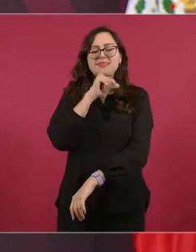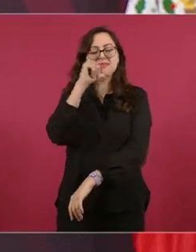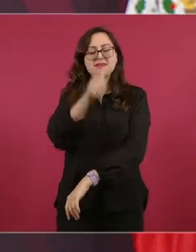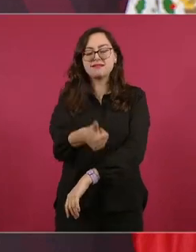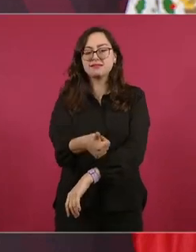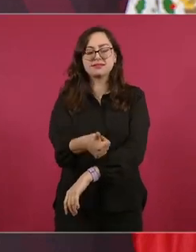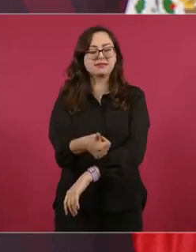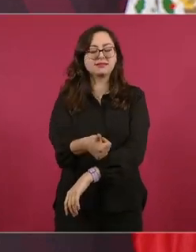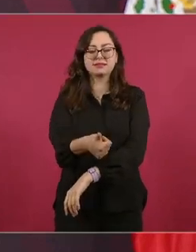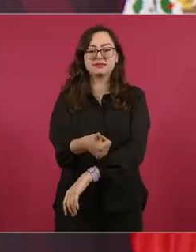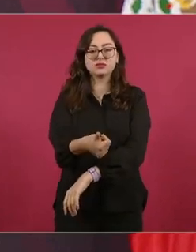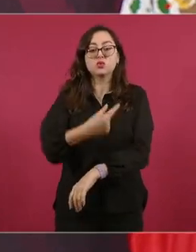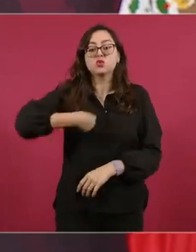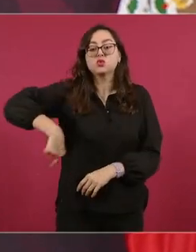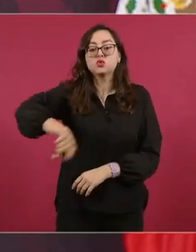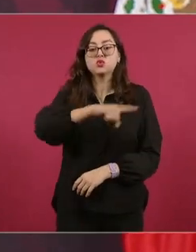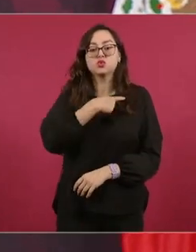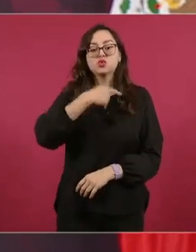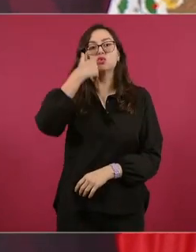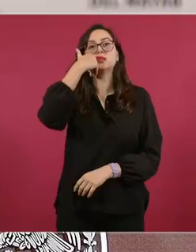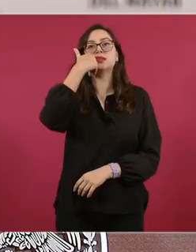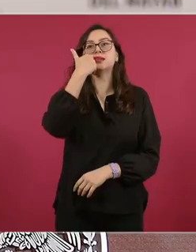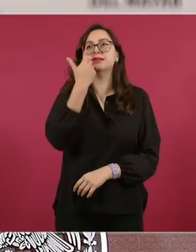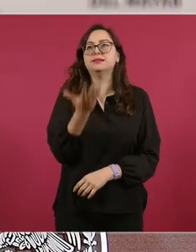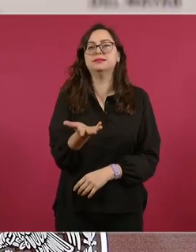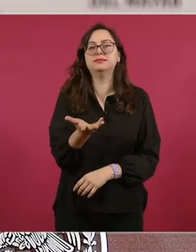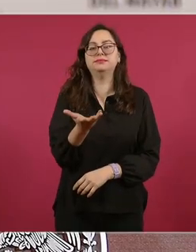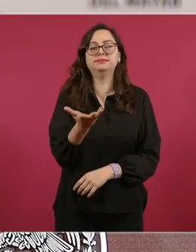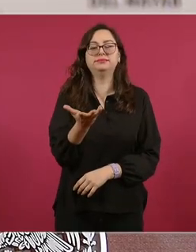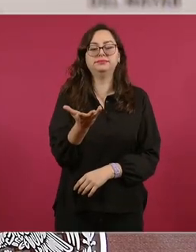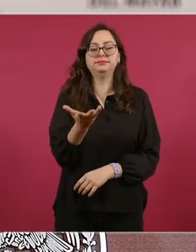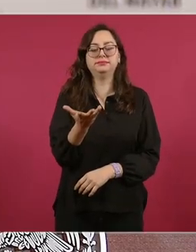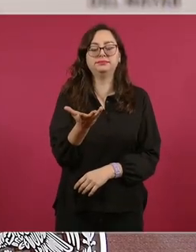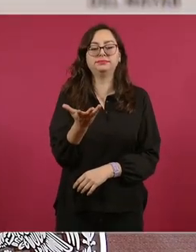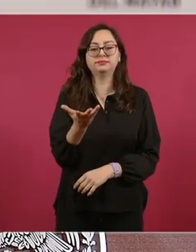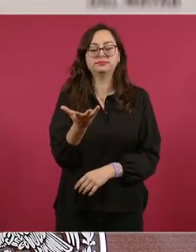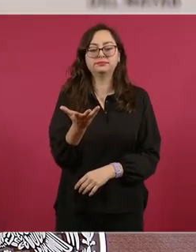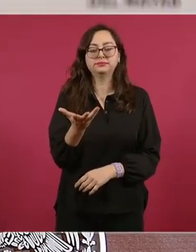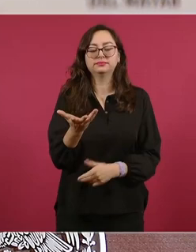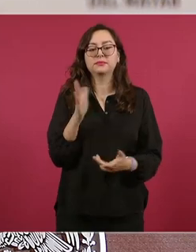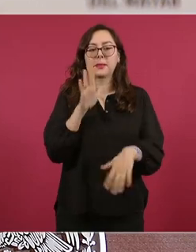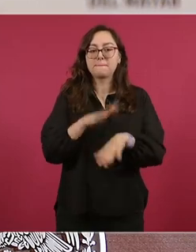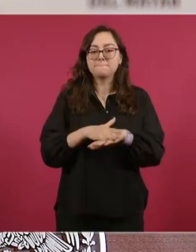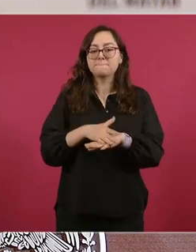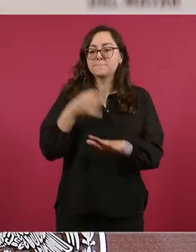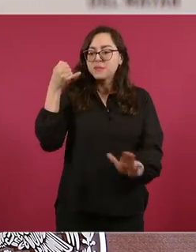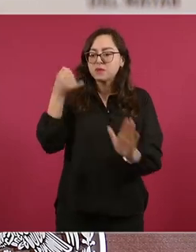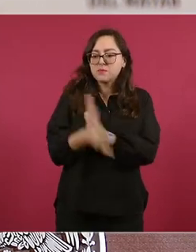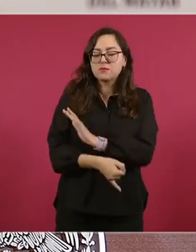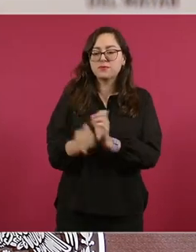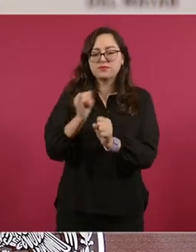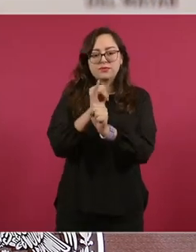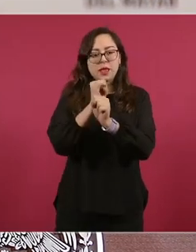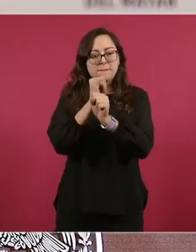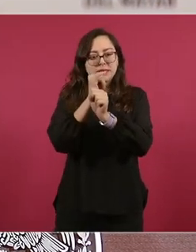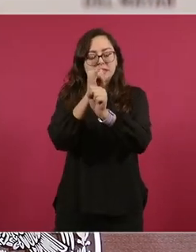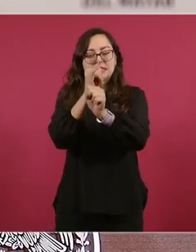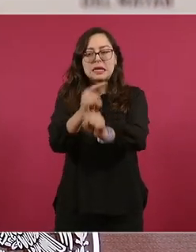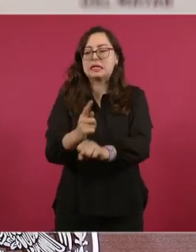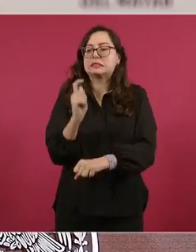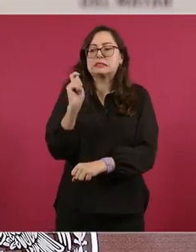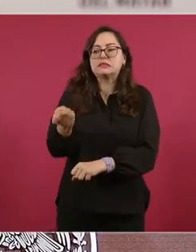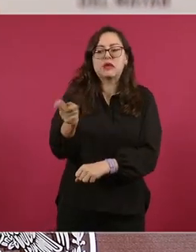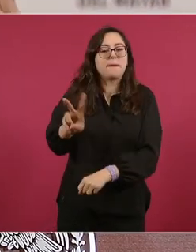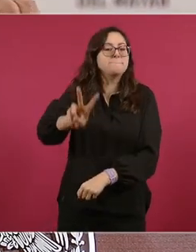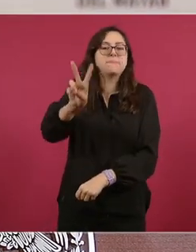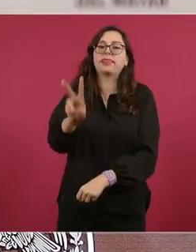O sea, nosotros lo que queremos es conocer la verdad,